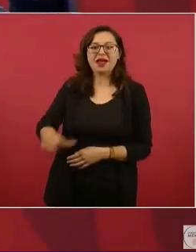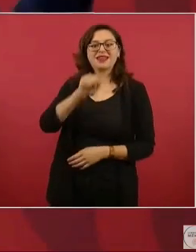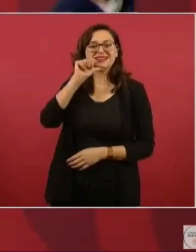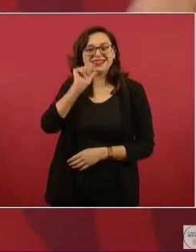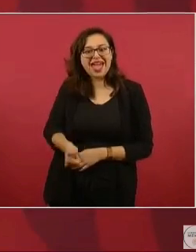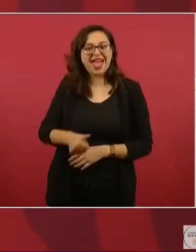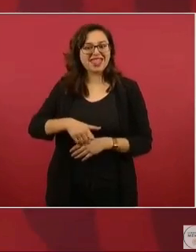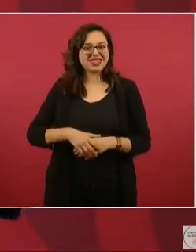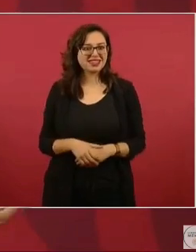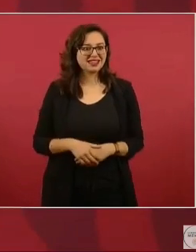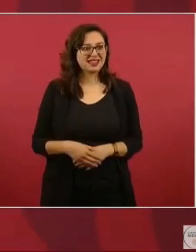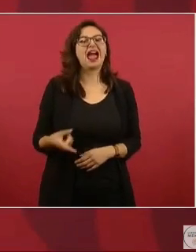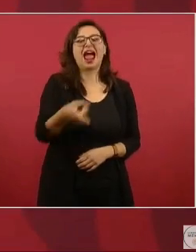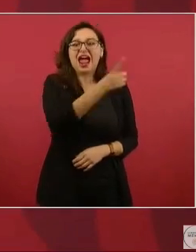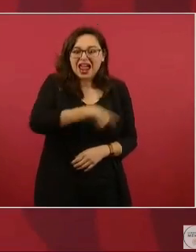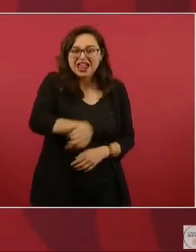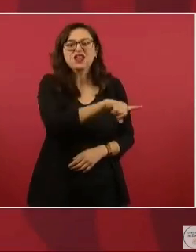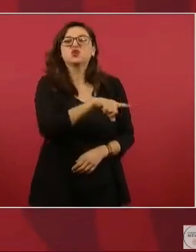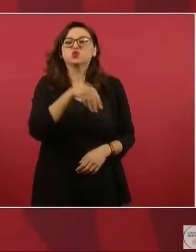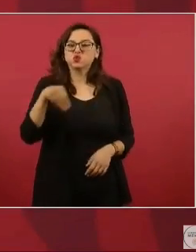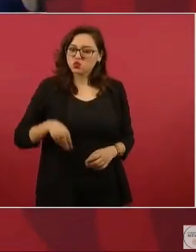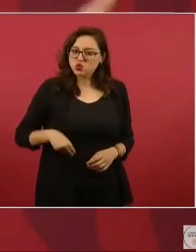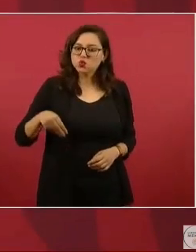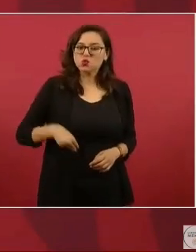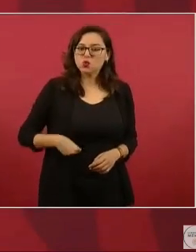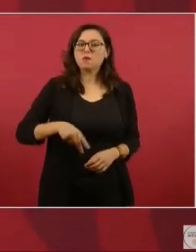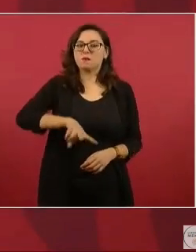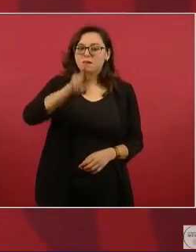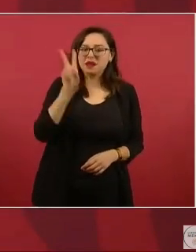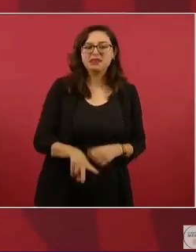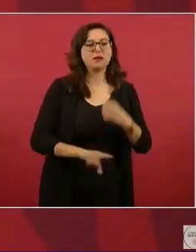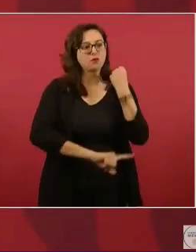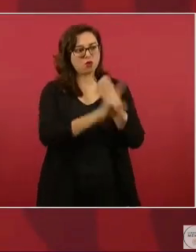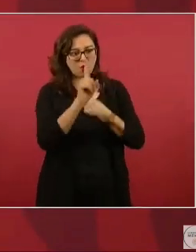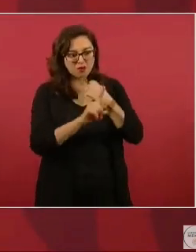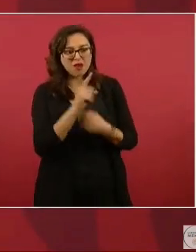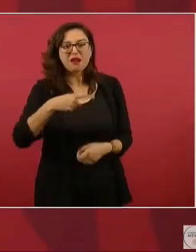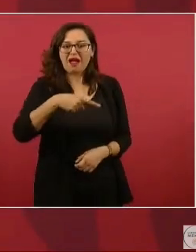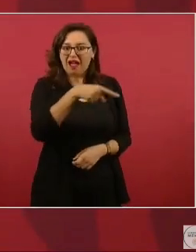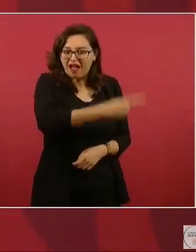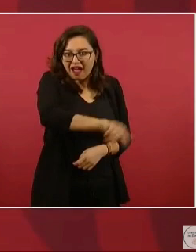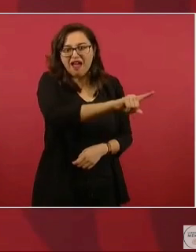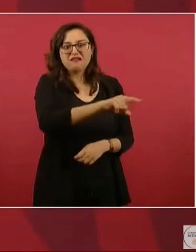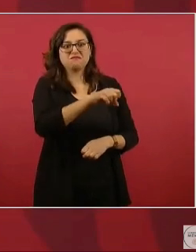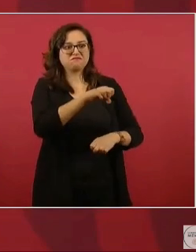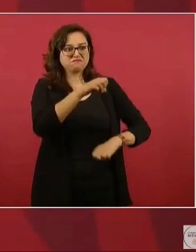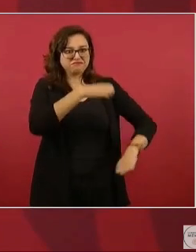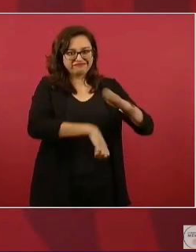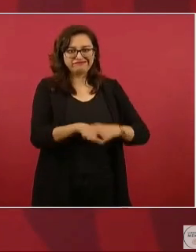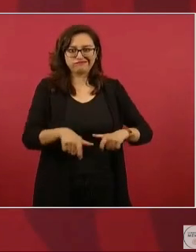Los bancos no pagaban, las grandes empresas no pagaban.